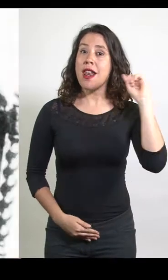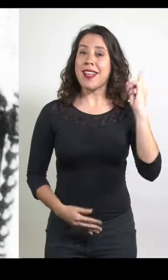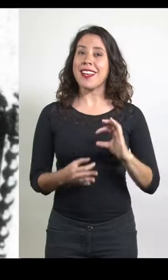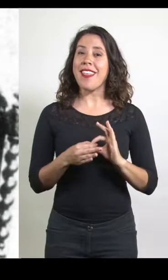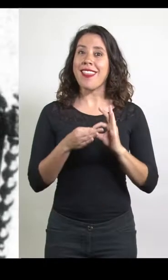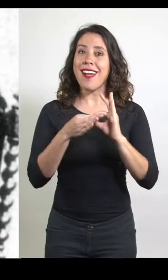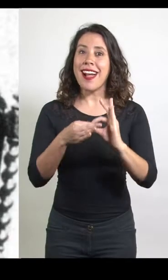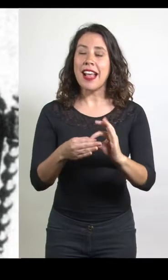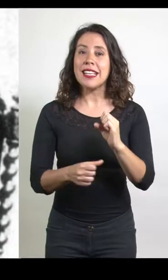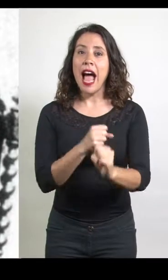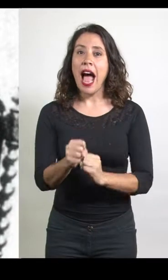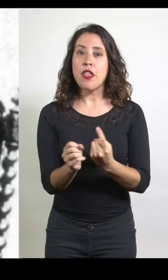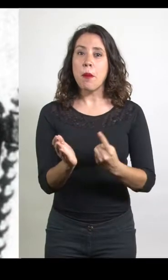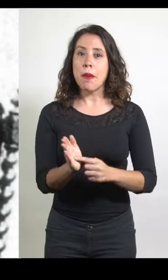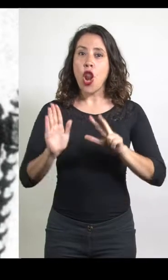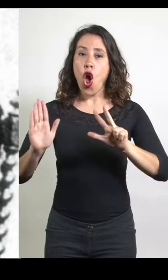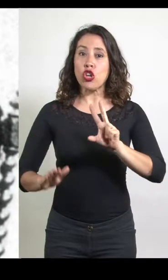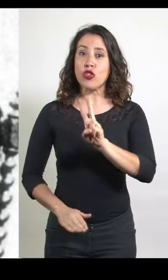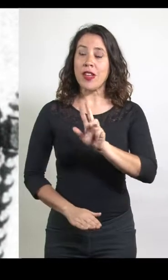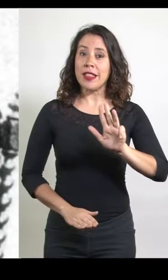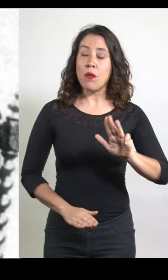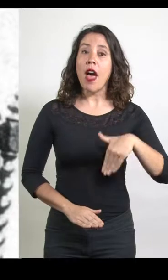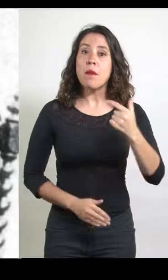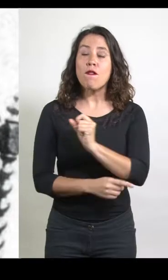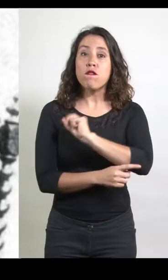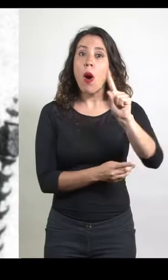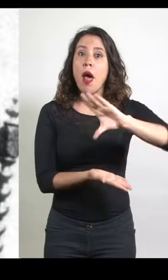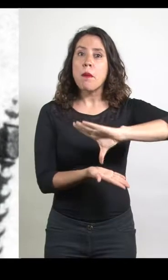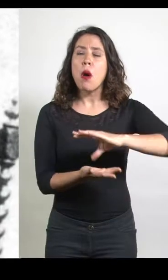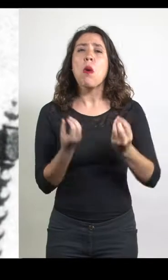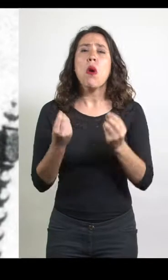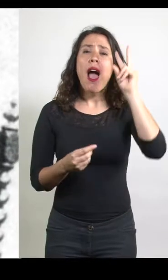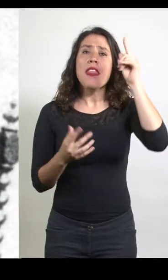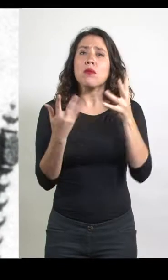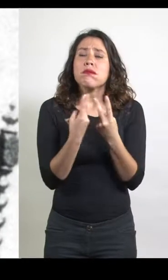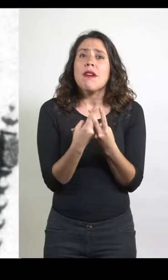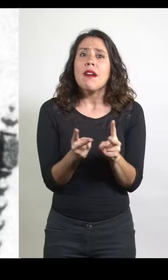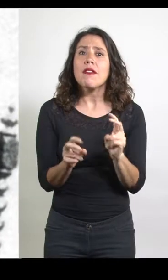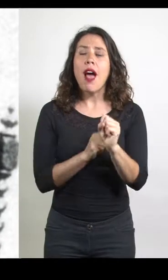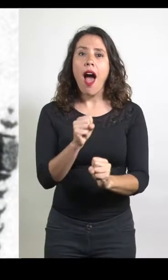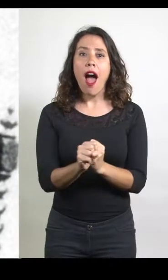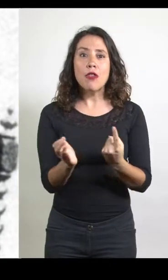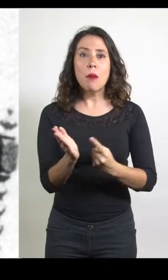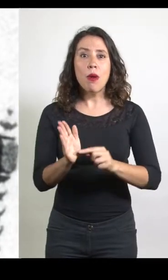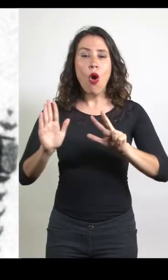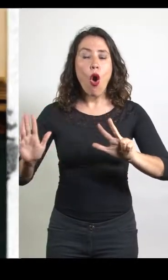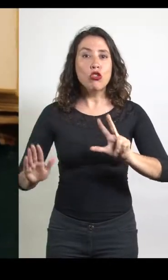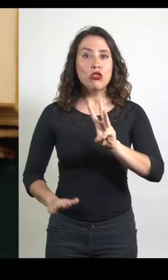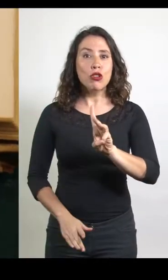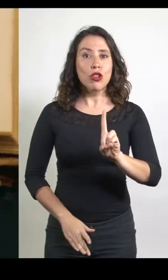por gracia en el año 1829, se le expulsó del país por sus ideas liberales en el año